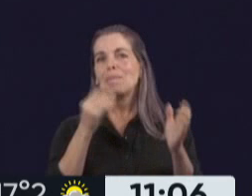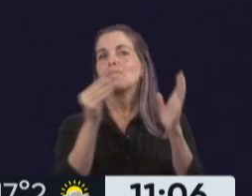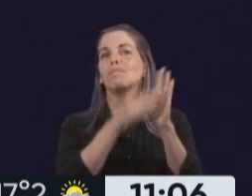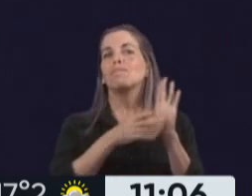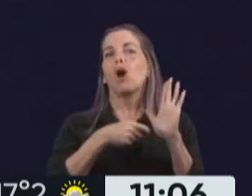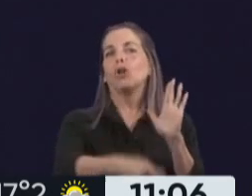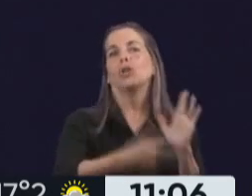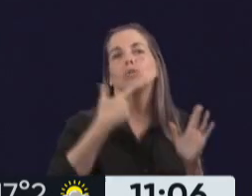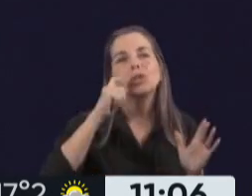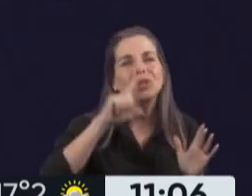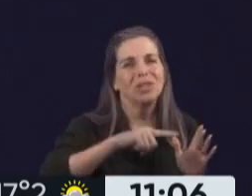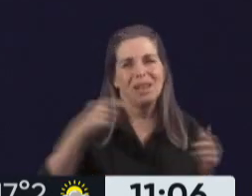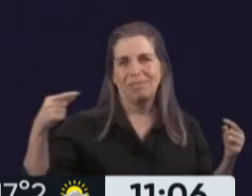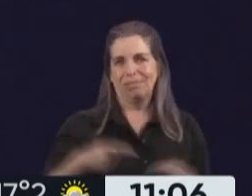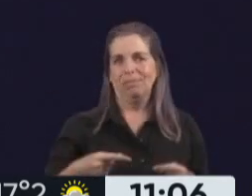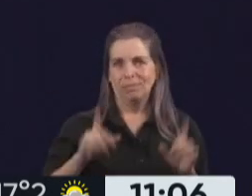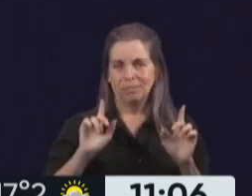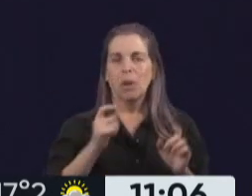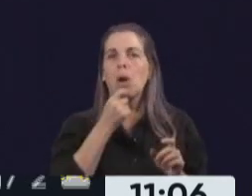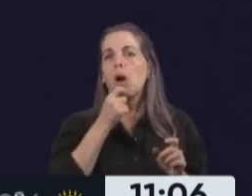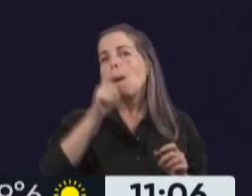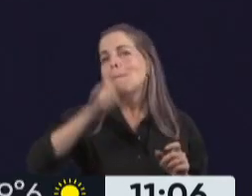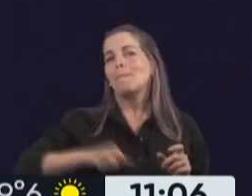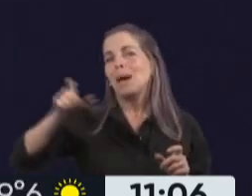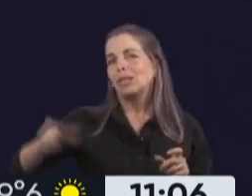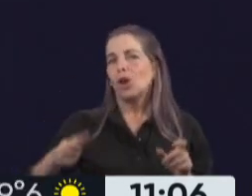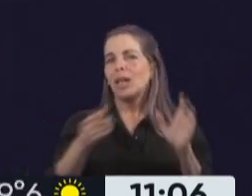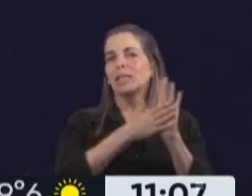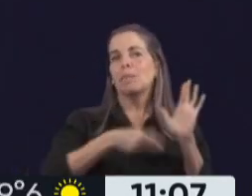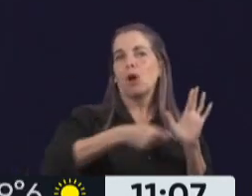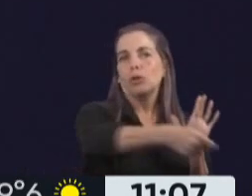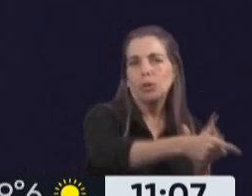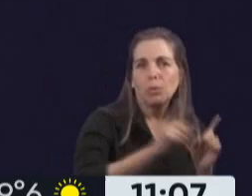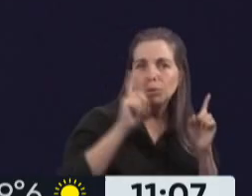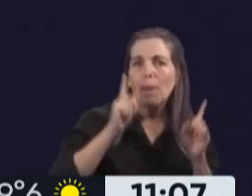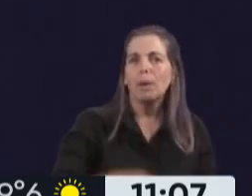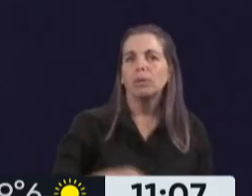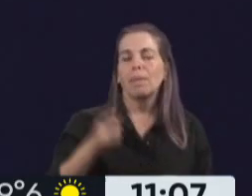bajo relación de dependencia, es decir, personas que no son efectivamente,